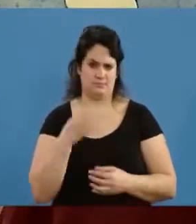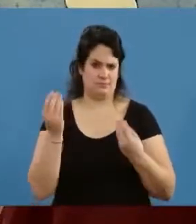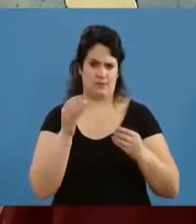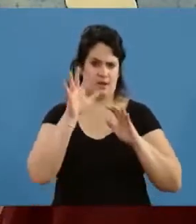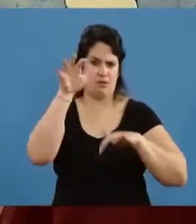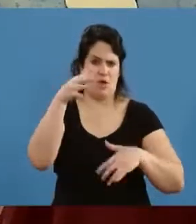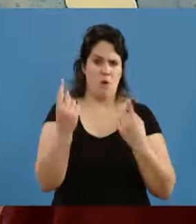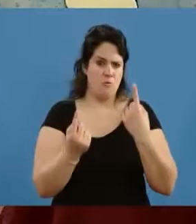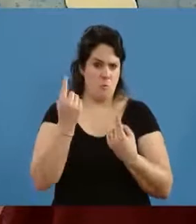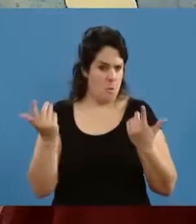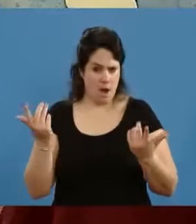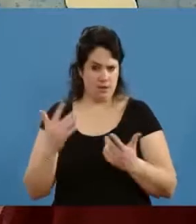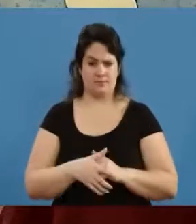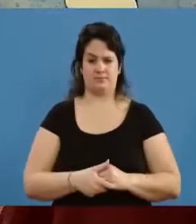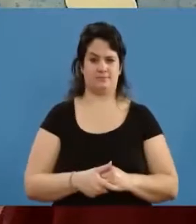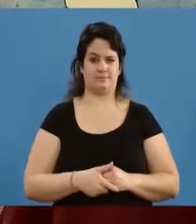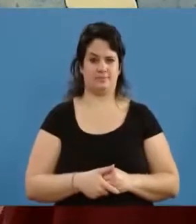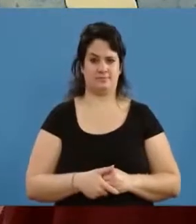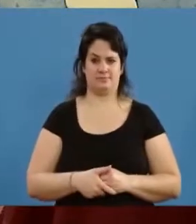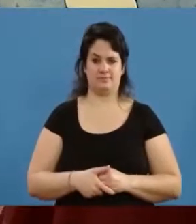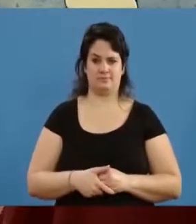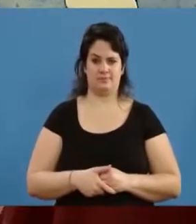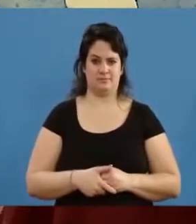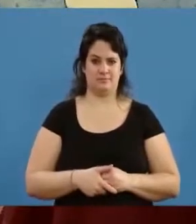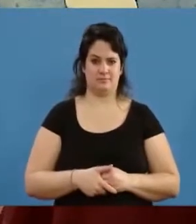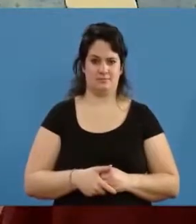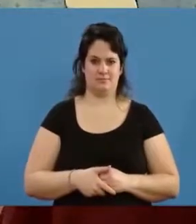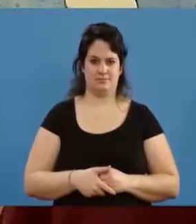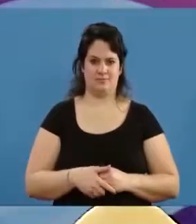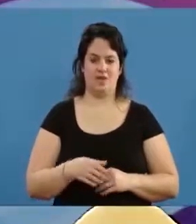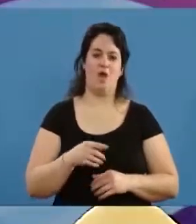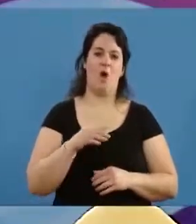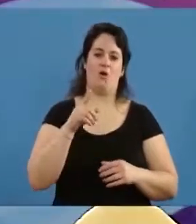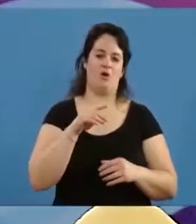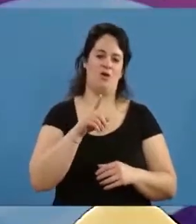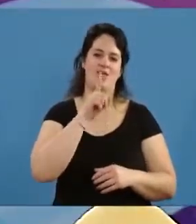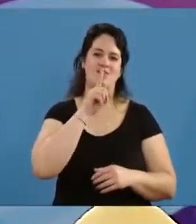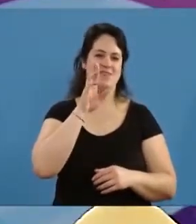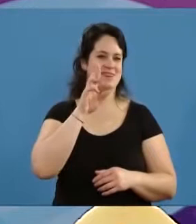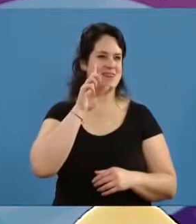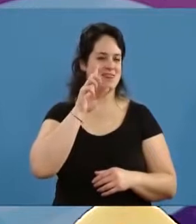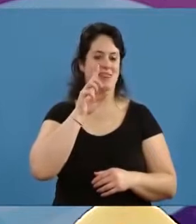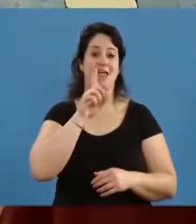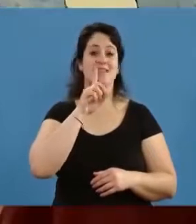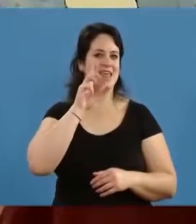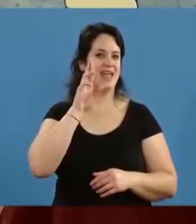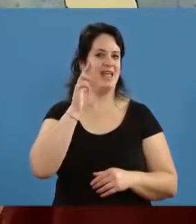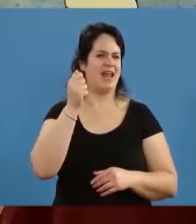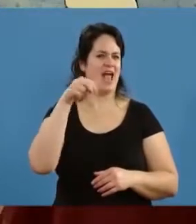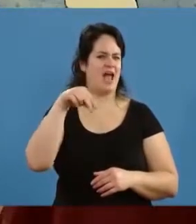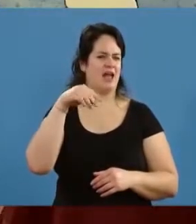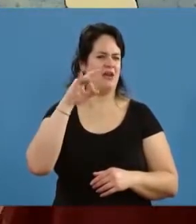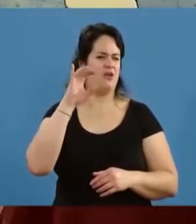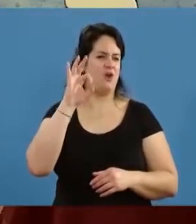sería? ¿Qué dinosaurio sería? ¿Un tiranosaurio Rex? ¿Un tiranosaurio Rex? ¿Sería